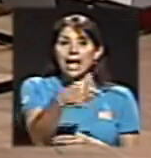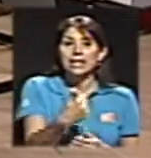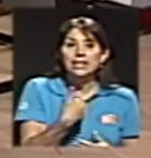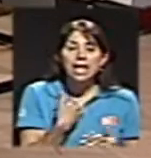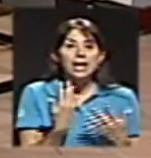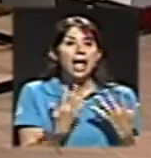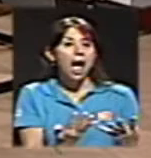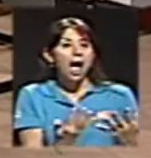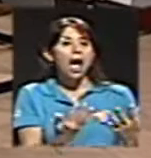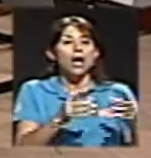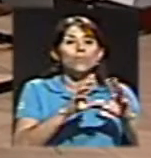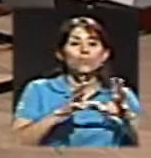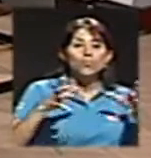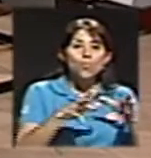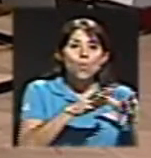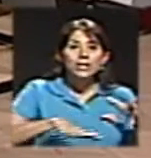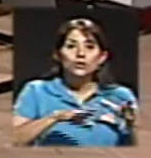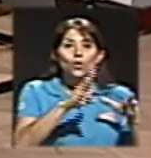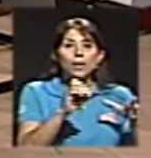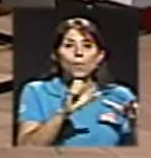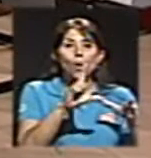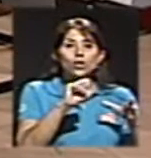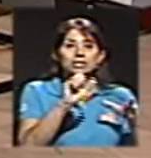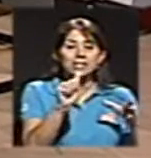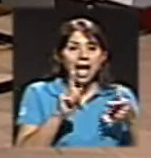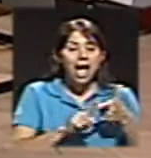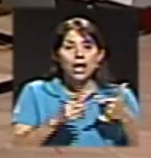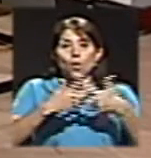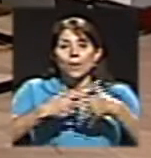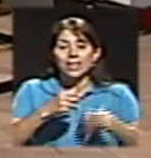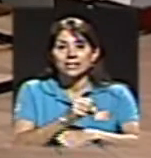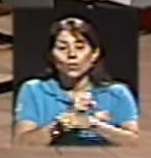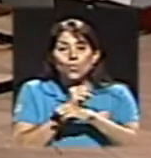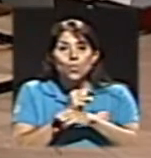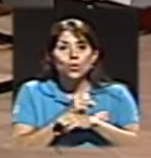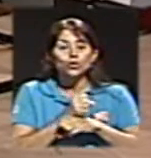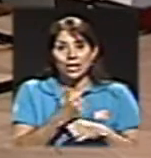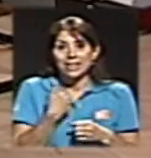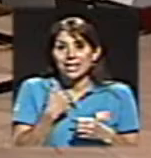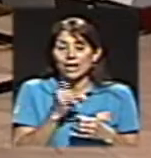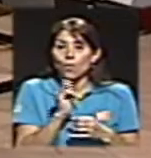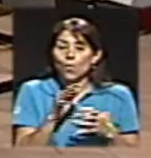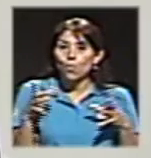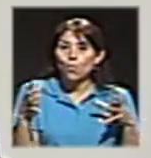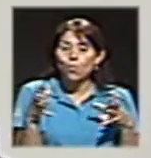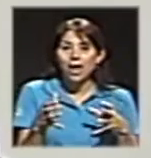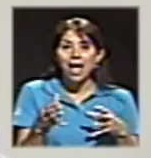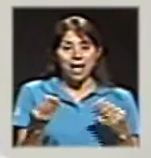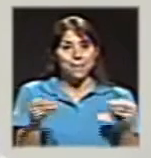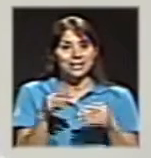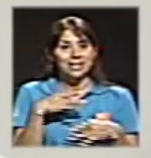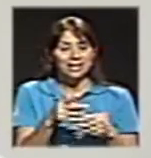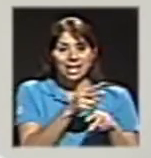tiene compañías de seguros o tiene agencias de seguros, entonces eso es todavía más interesante en los análisis de supervisión consolidada. Entonces